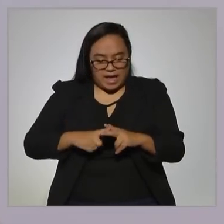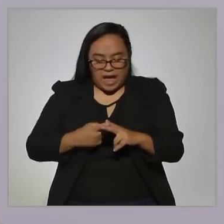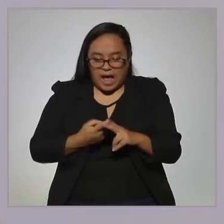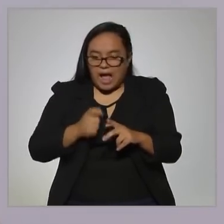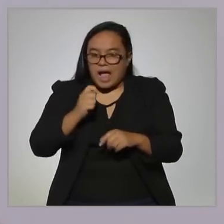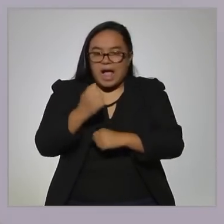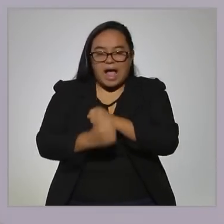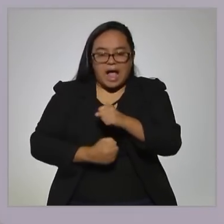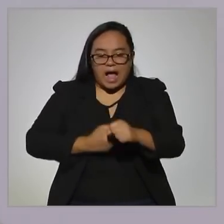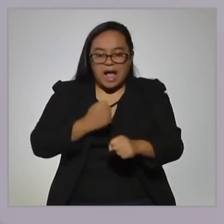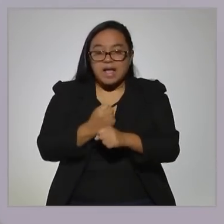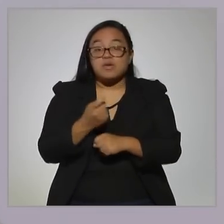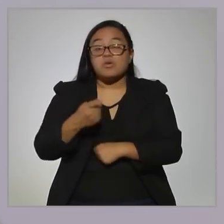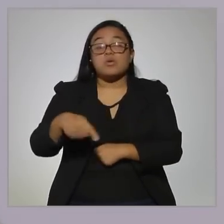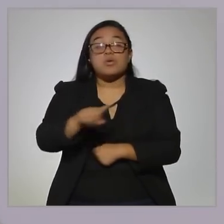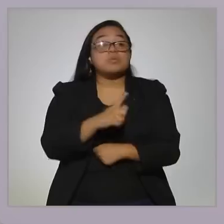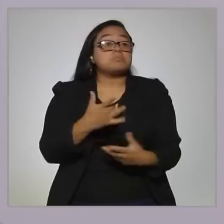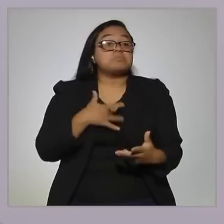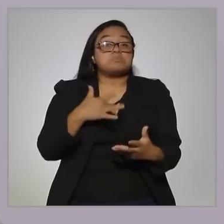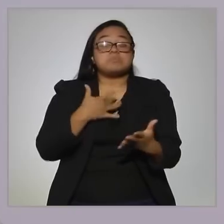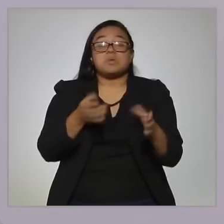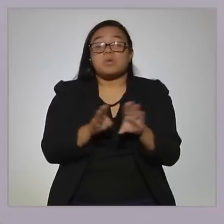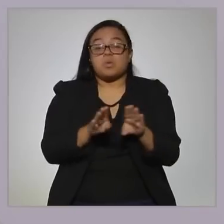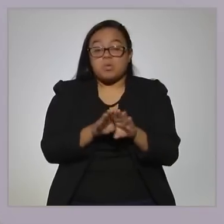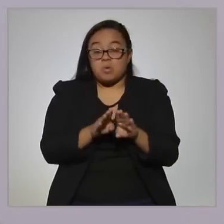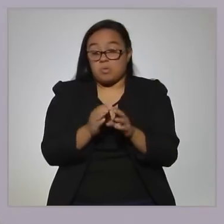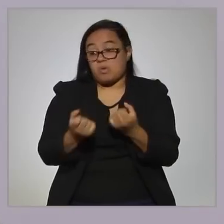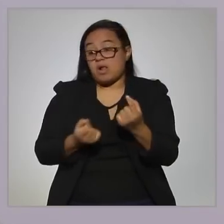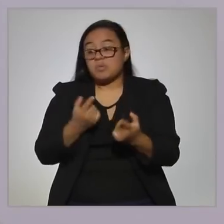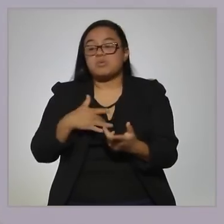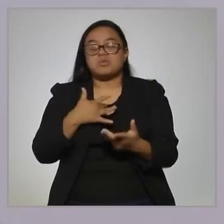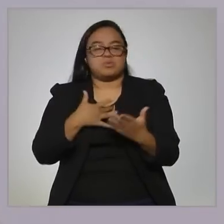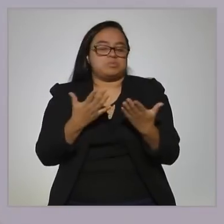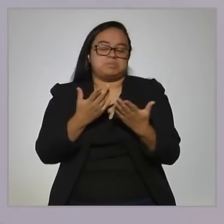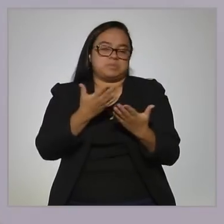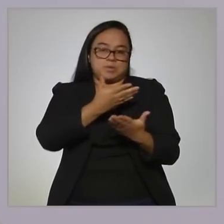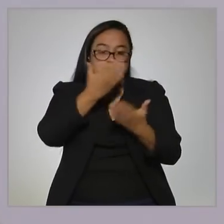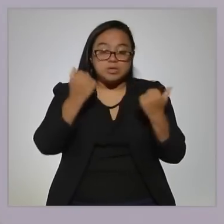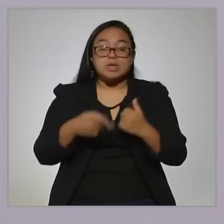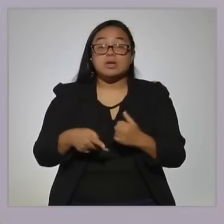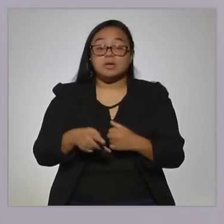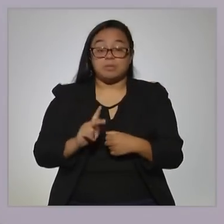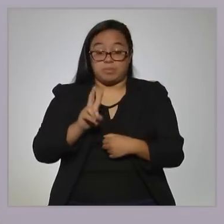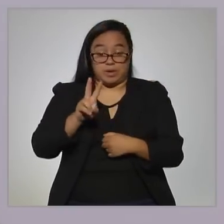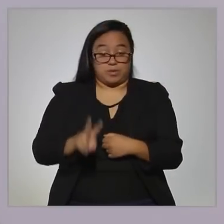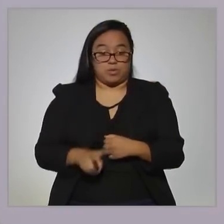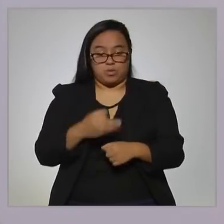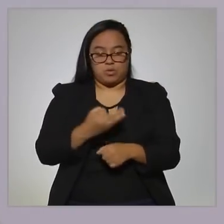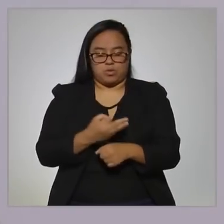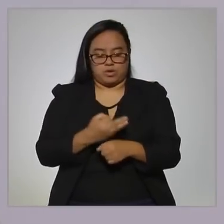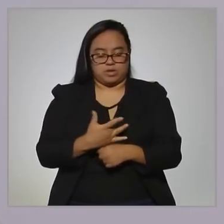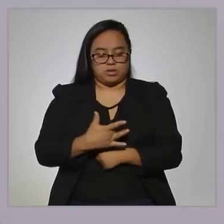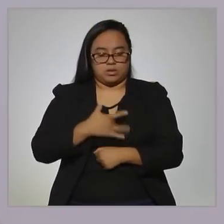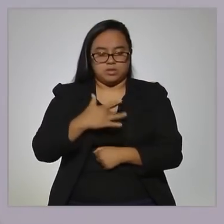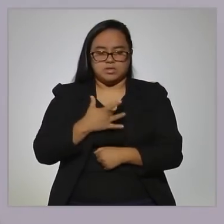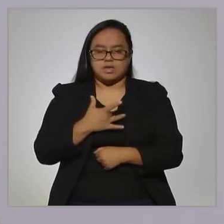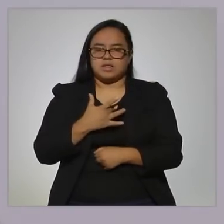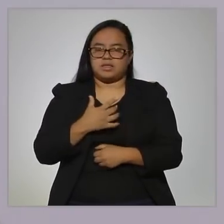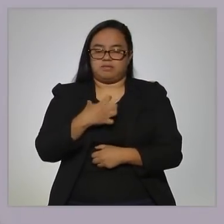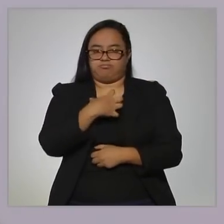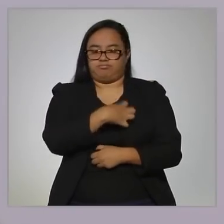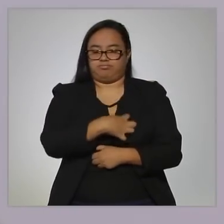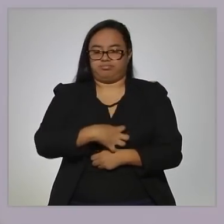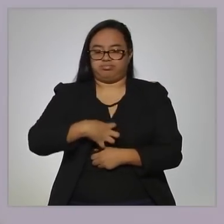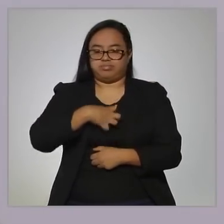año. No sé cómo lo estemos comenzando muchos, pero bueno, lo que sí es un hecho es que estamos con muchísimo ánimo